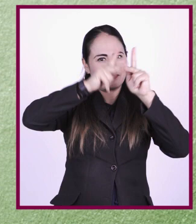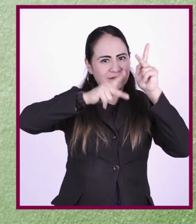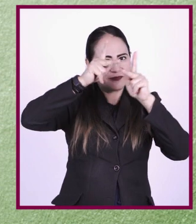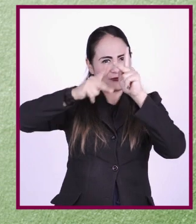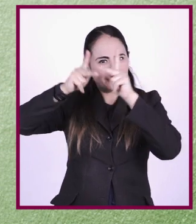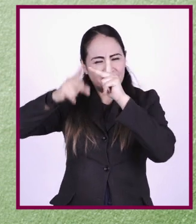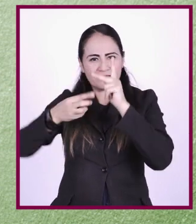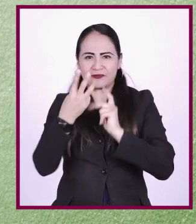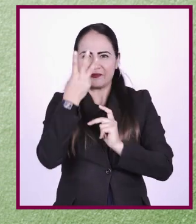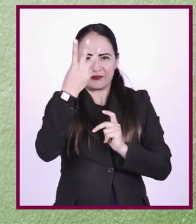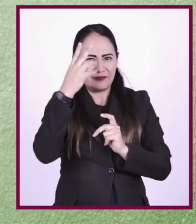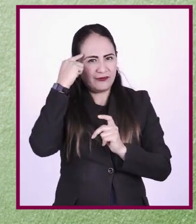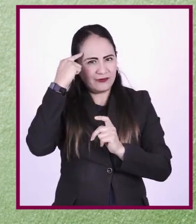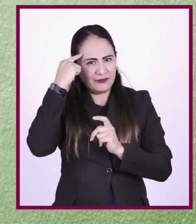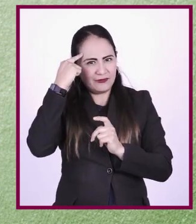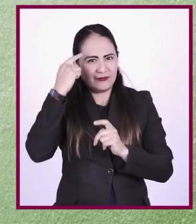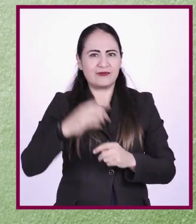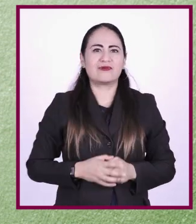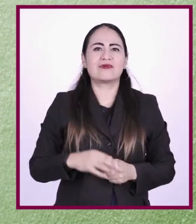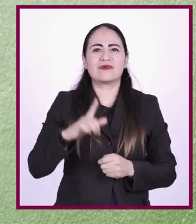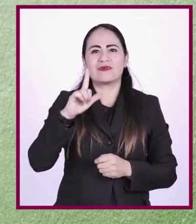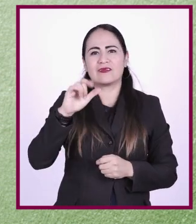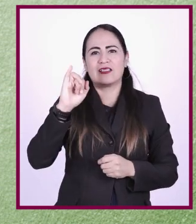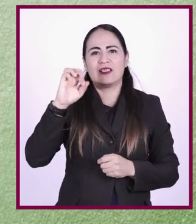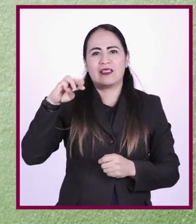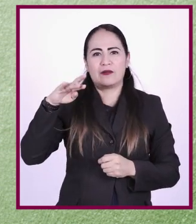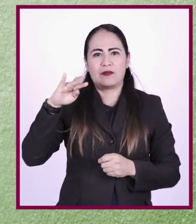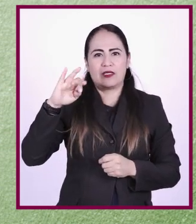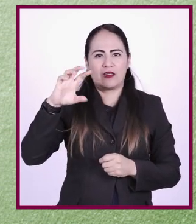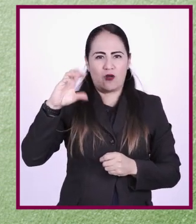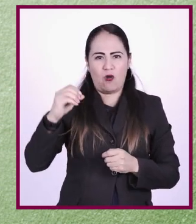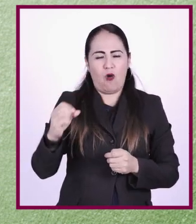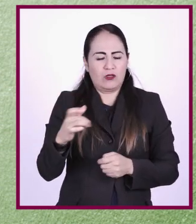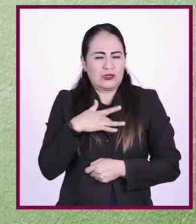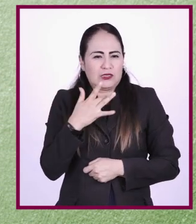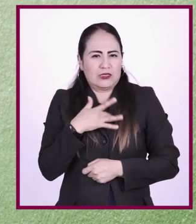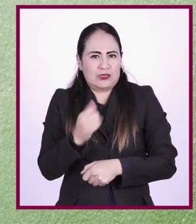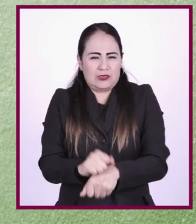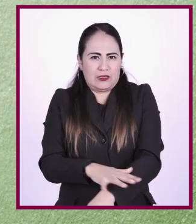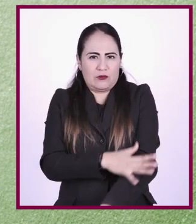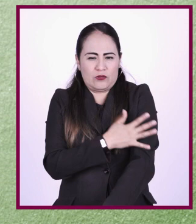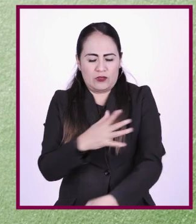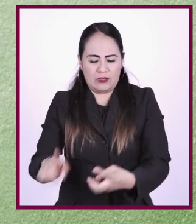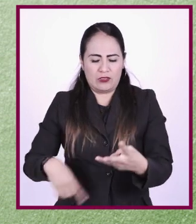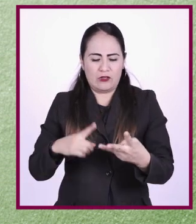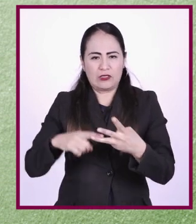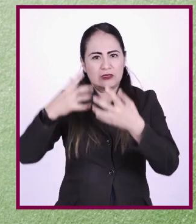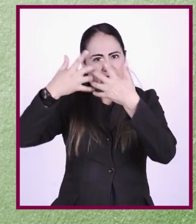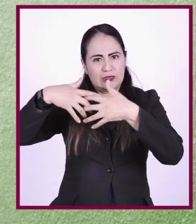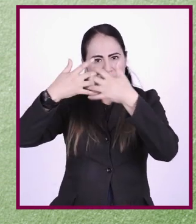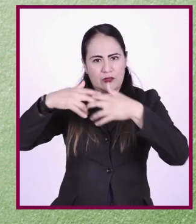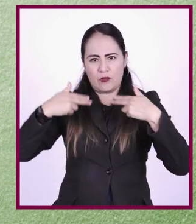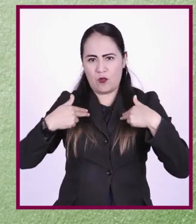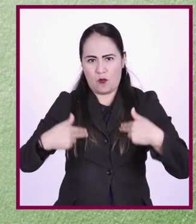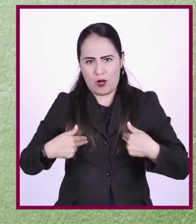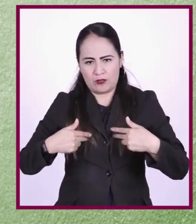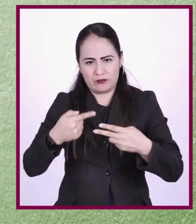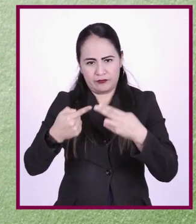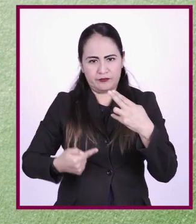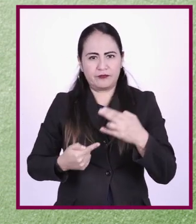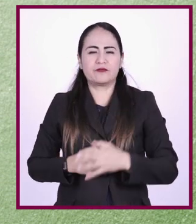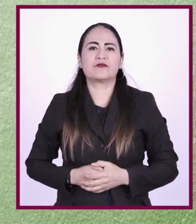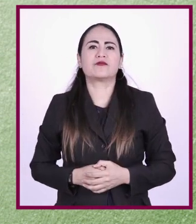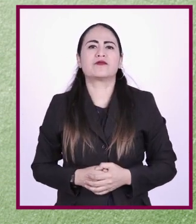en tres: el cerebro reptiliano, el cerebro límbico o emocional y el cerebro humano o